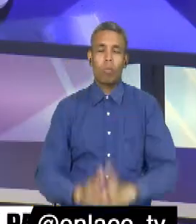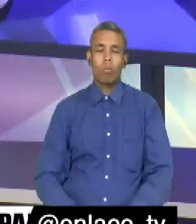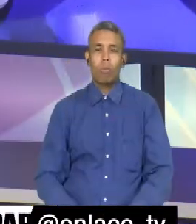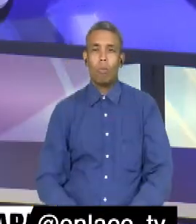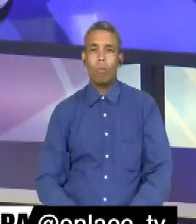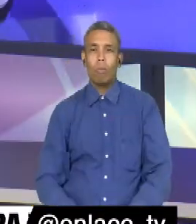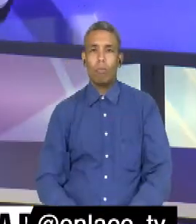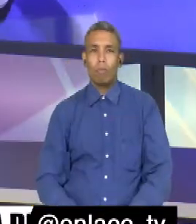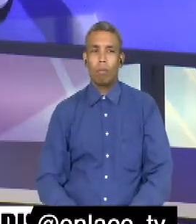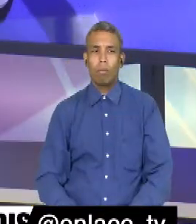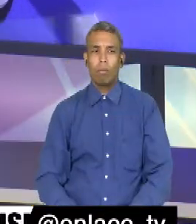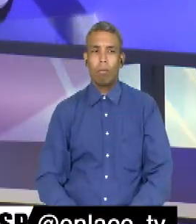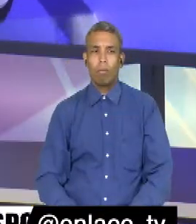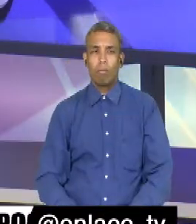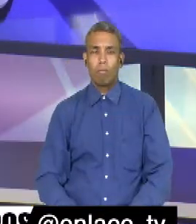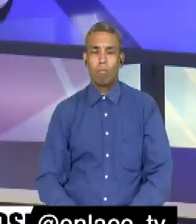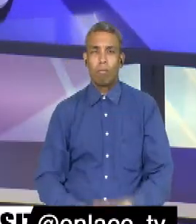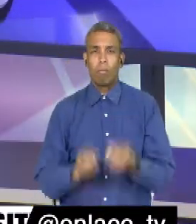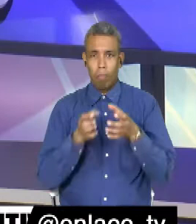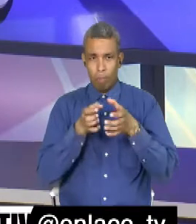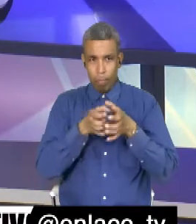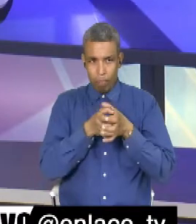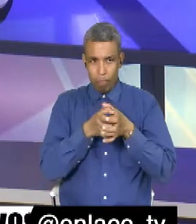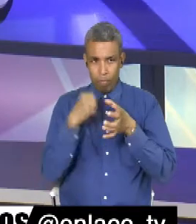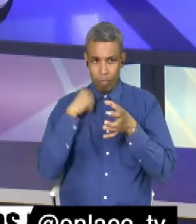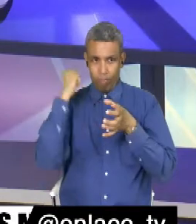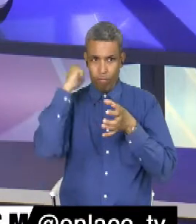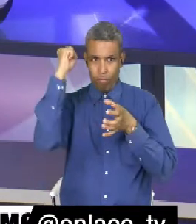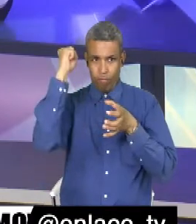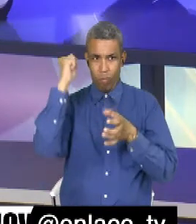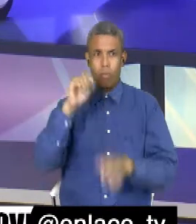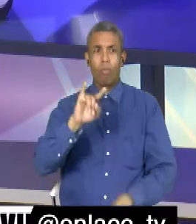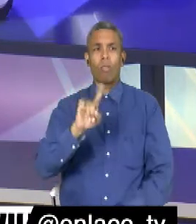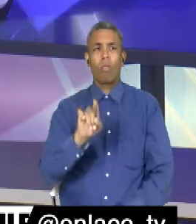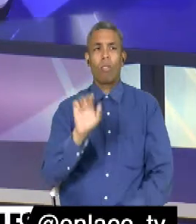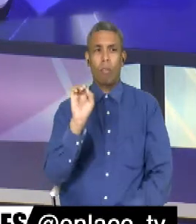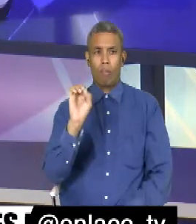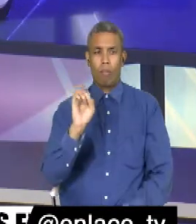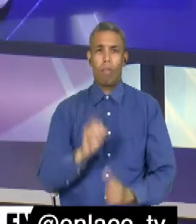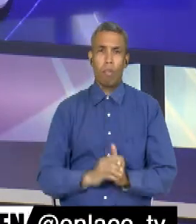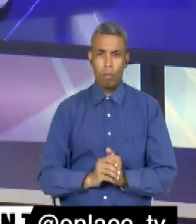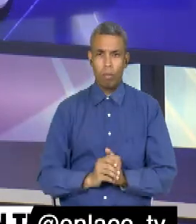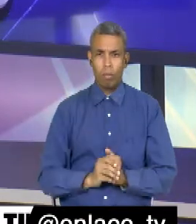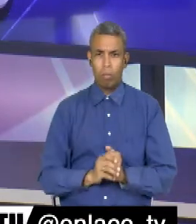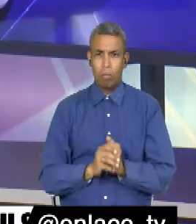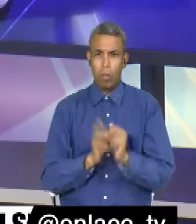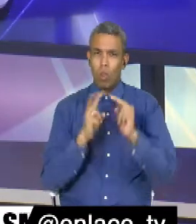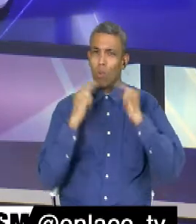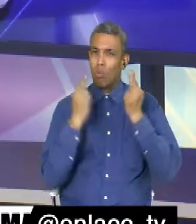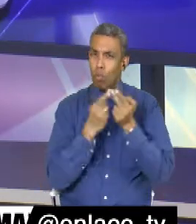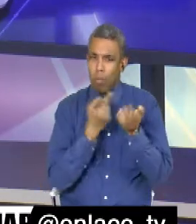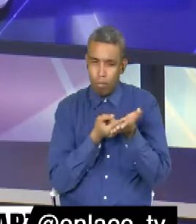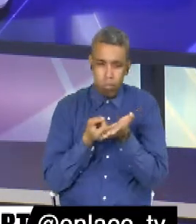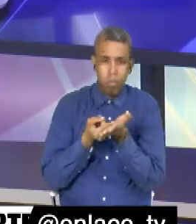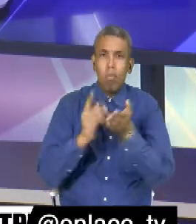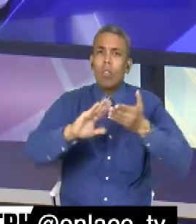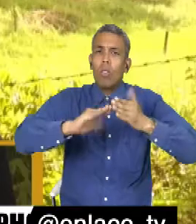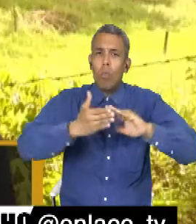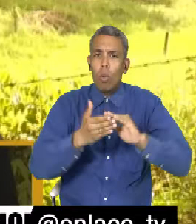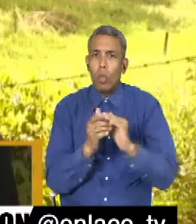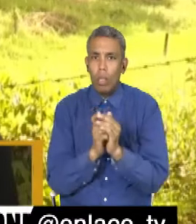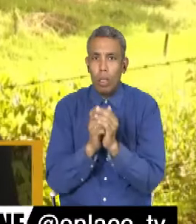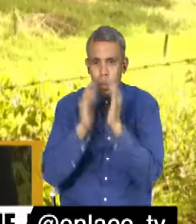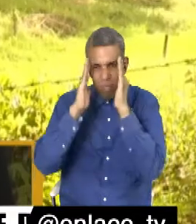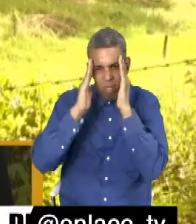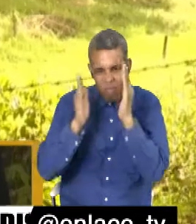Y representantes de la Unión Sindical Obrera USO se reunieron en las últimas horas con la comunidad para escuchar sus requerimientos y necesidades.